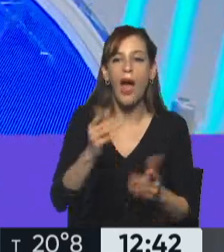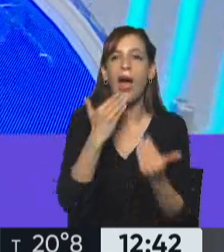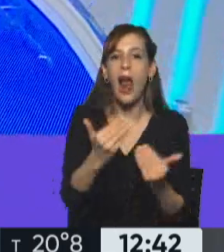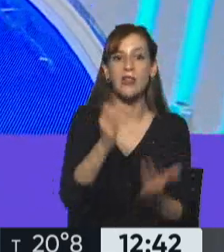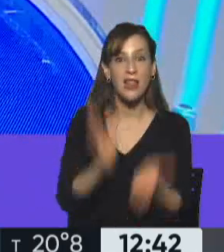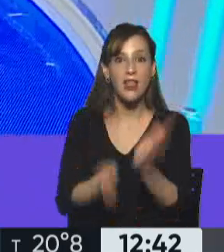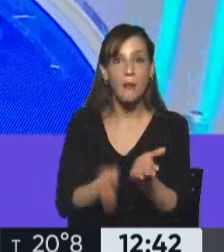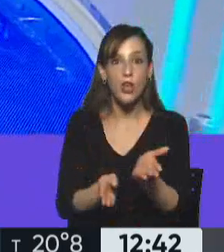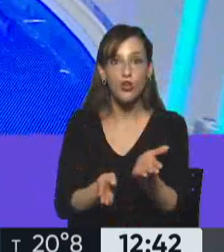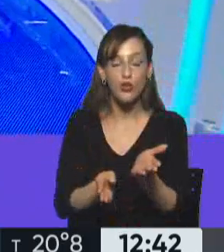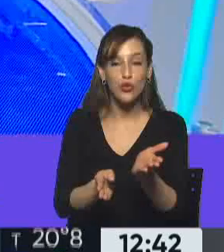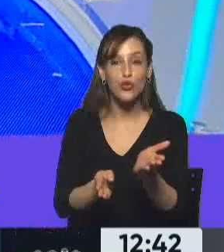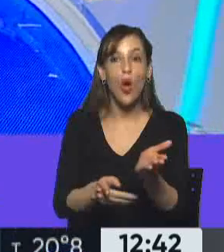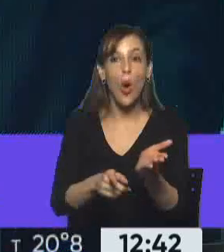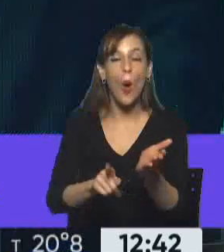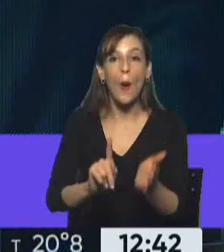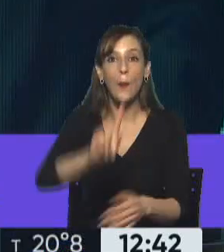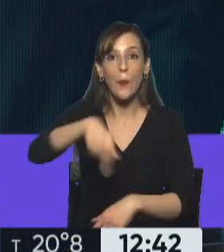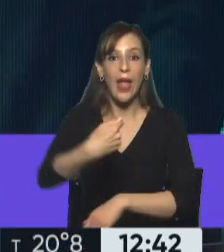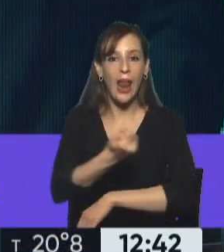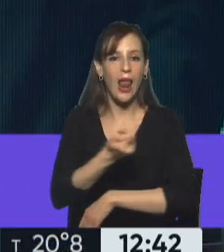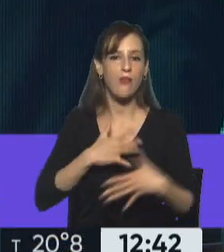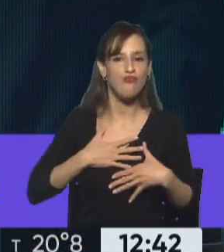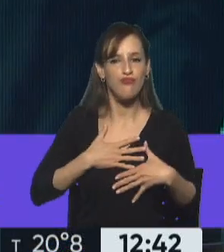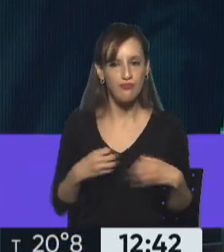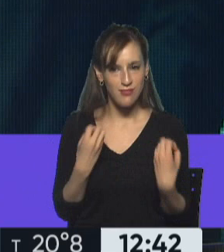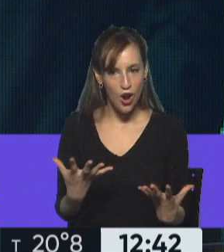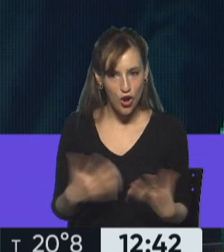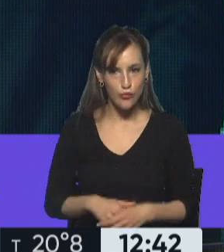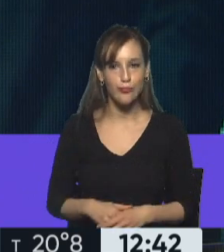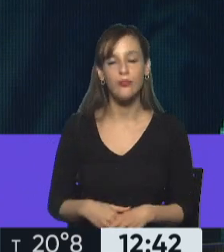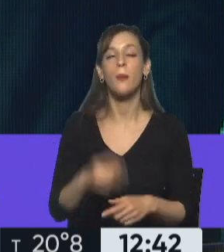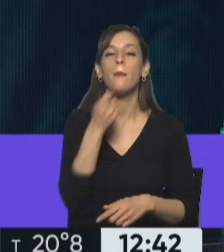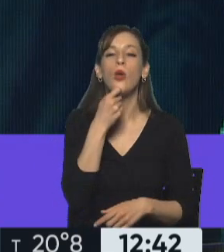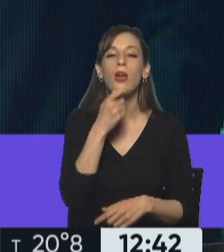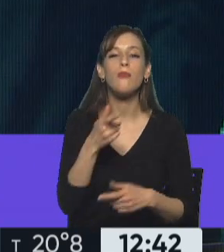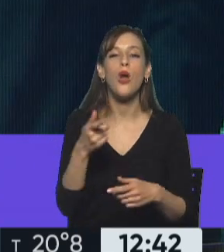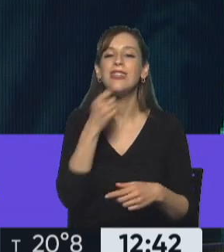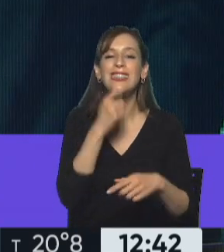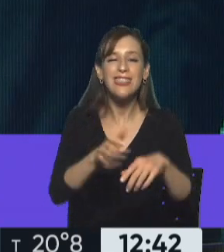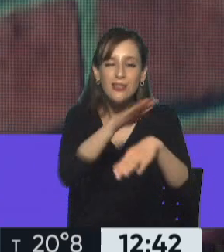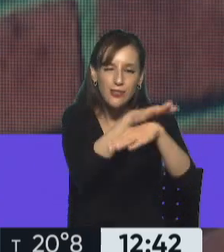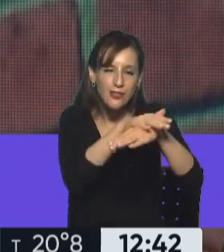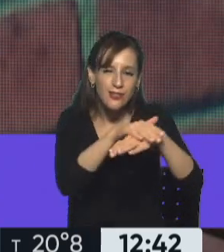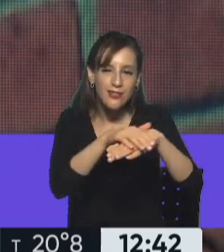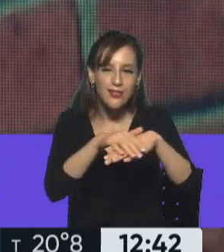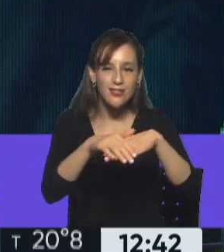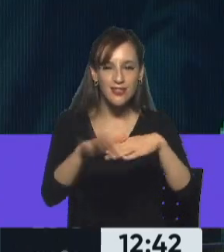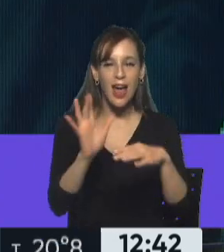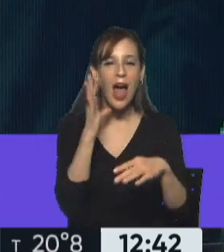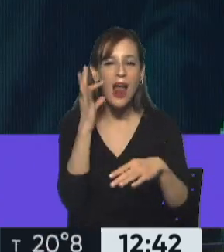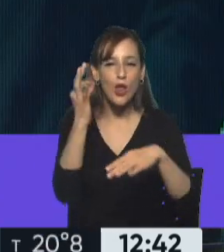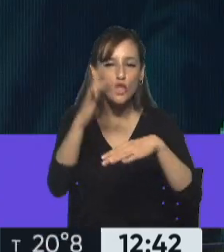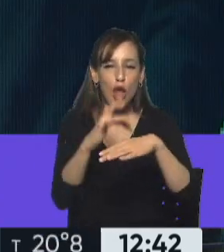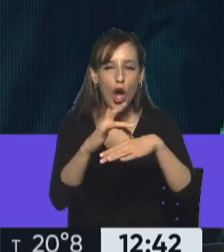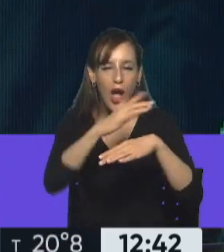estos sensores están desregulados y por ejemplo incluso el suave la caricia de una pluma se puede sentir como